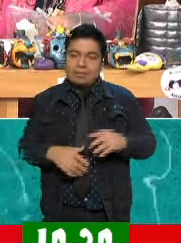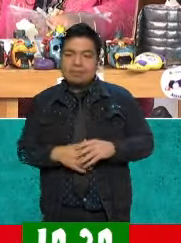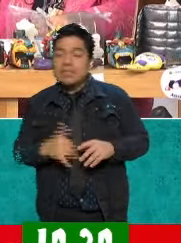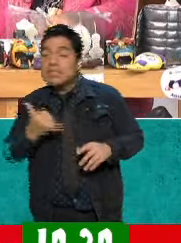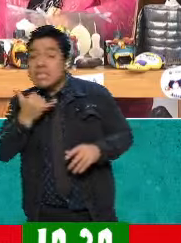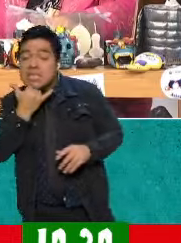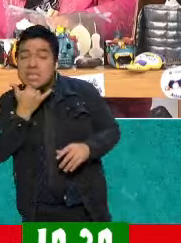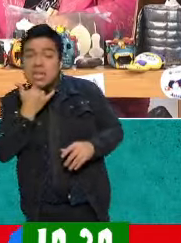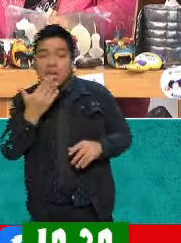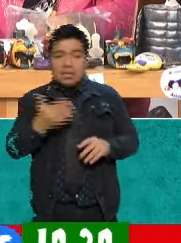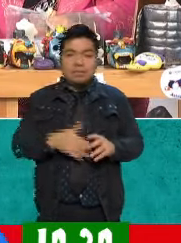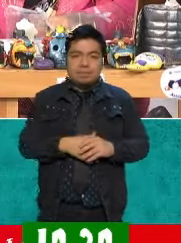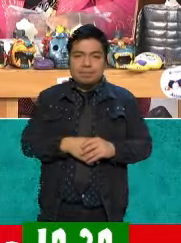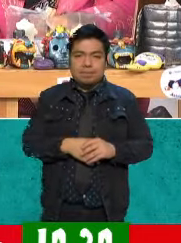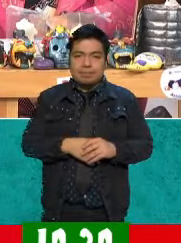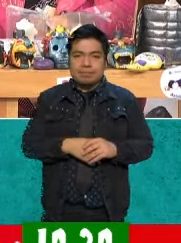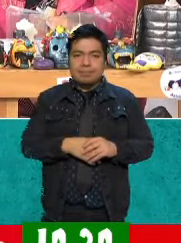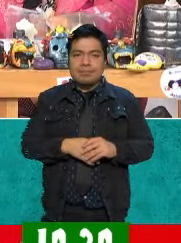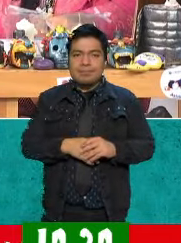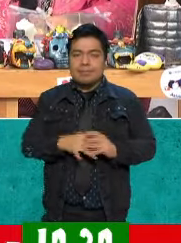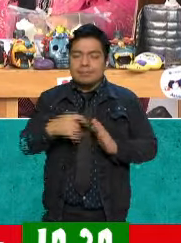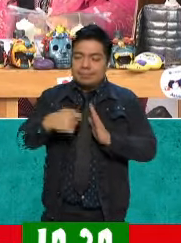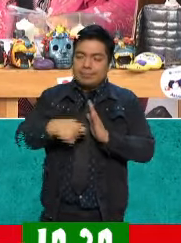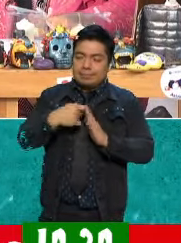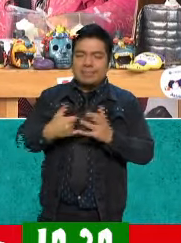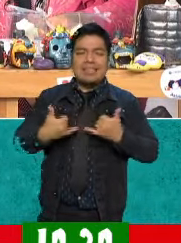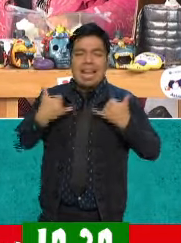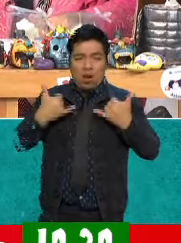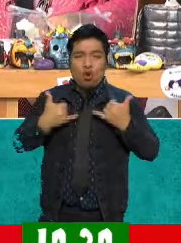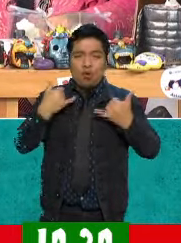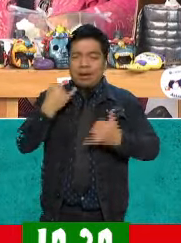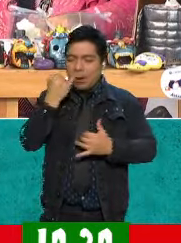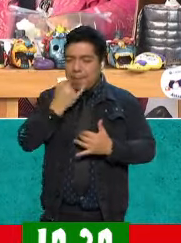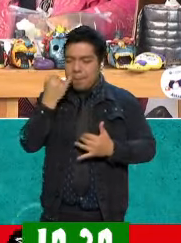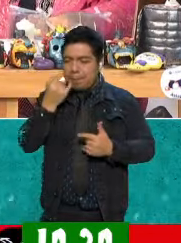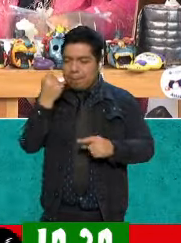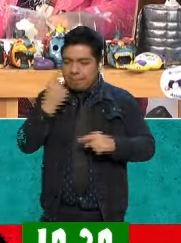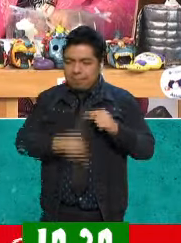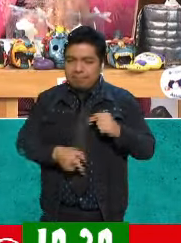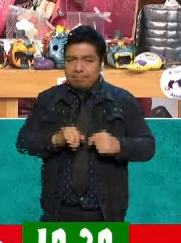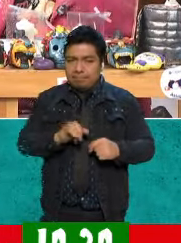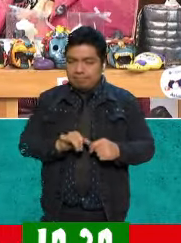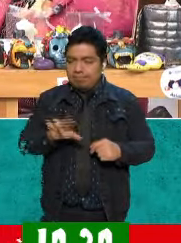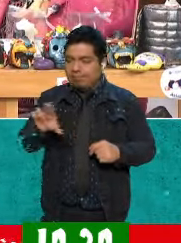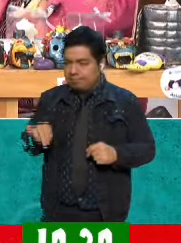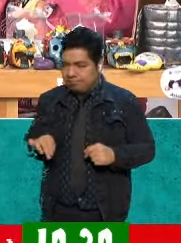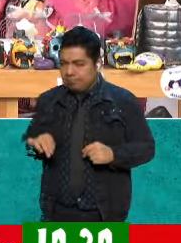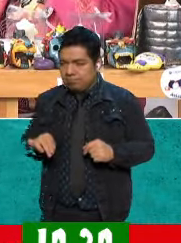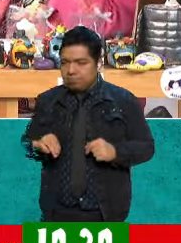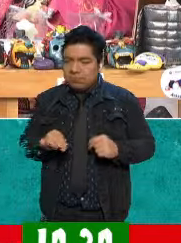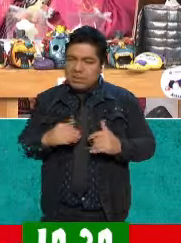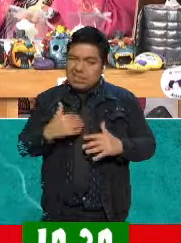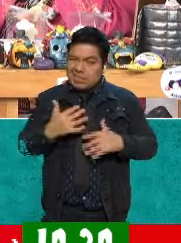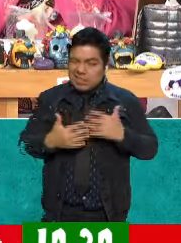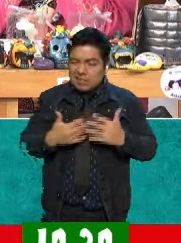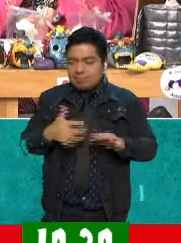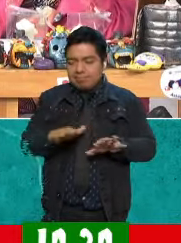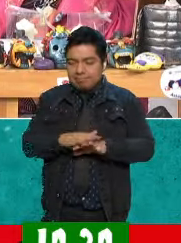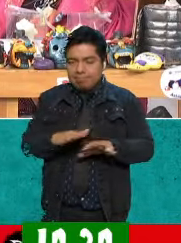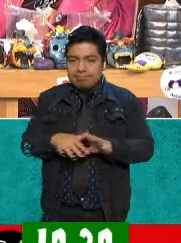Perdóname. Para usarlo en la juventud acaba con el idioma chon. Más bien lo va a requerir. Sí,